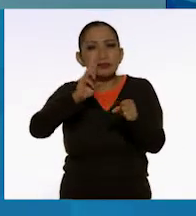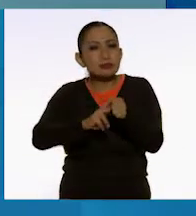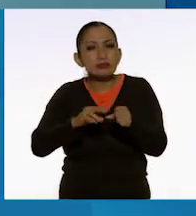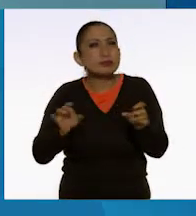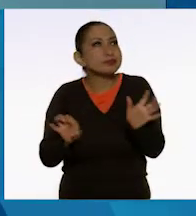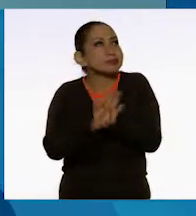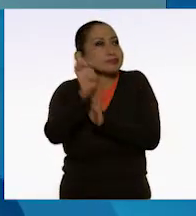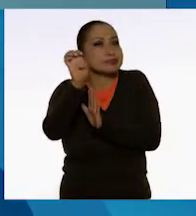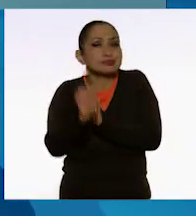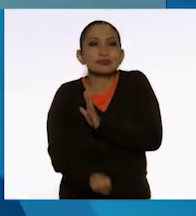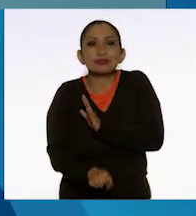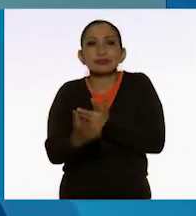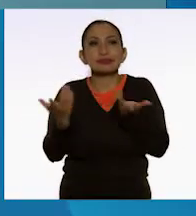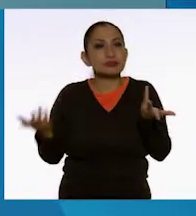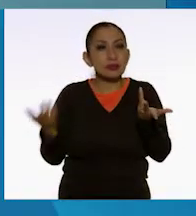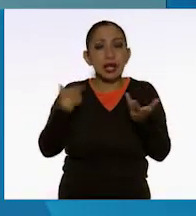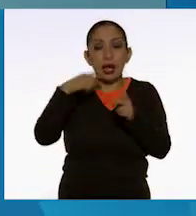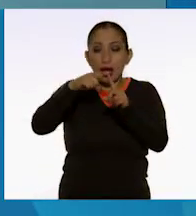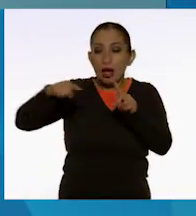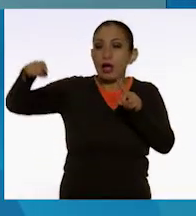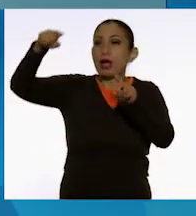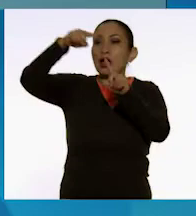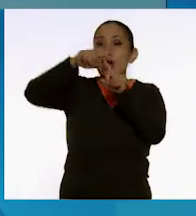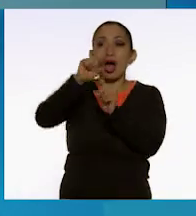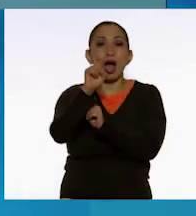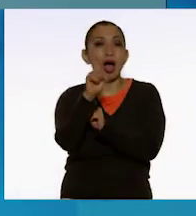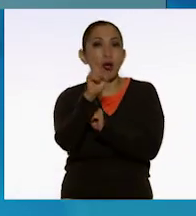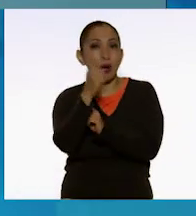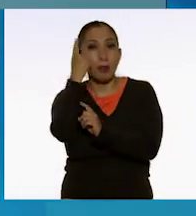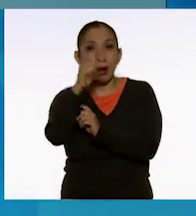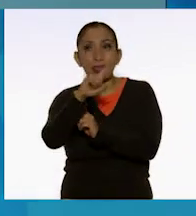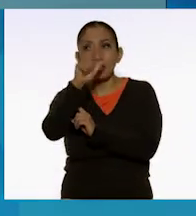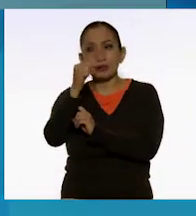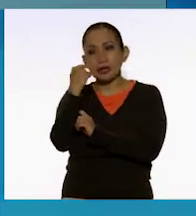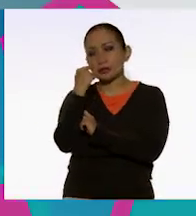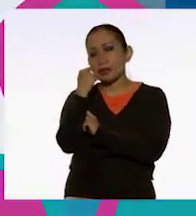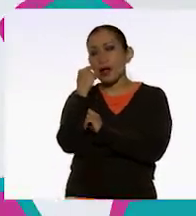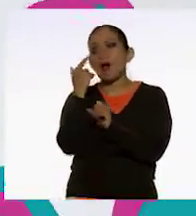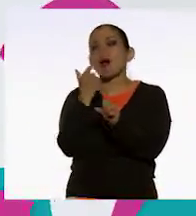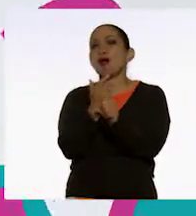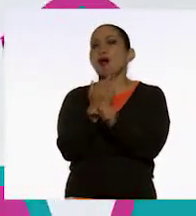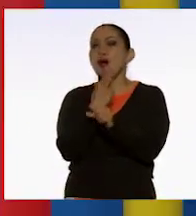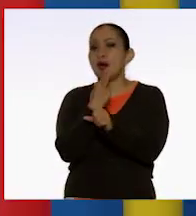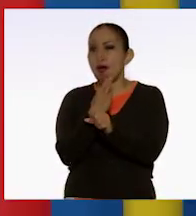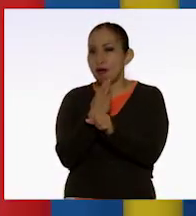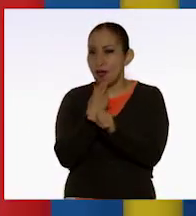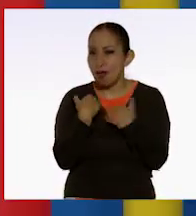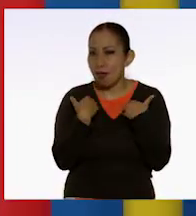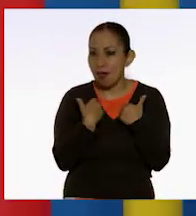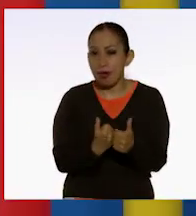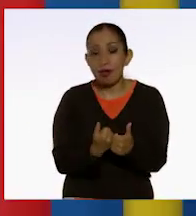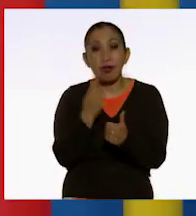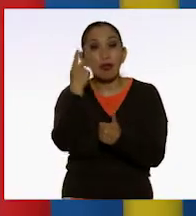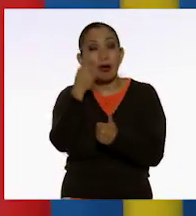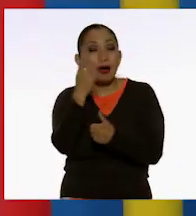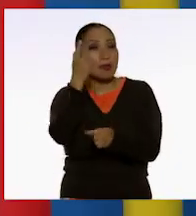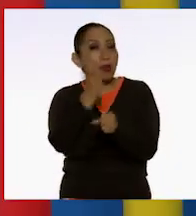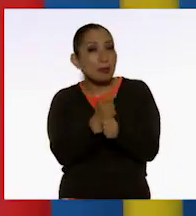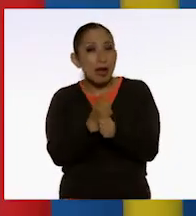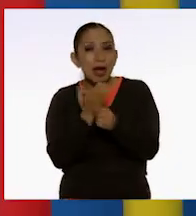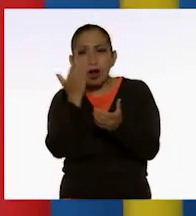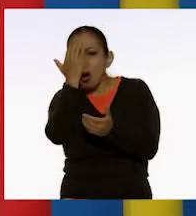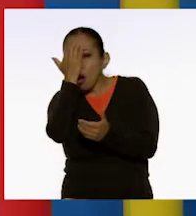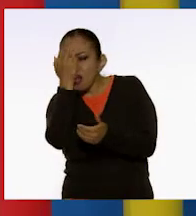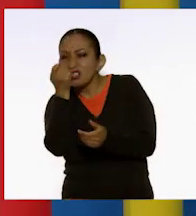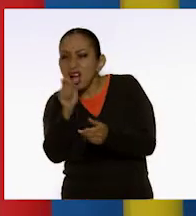como por ejemplo, el ciclo del agua, para aprender a usarlo e interpretarlos. Con lo que se plantea un primer